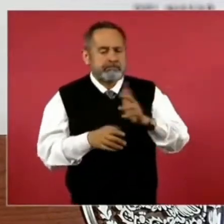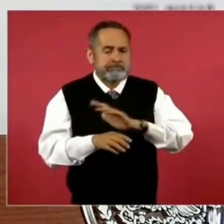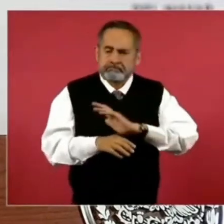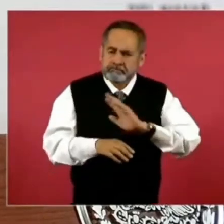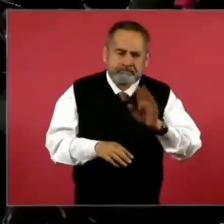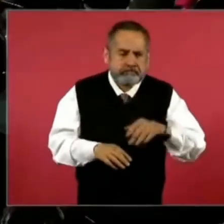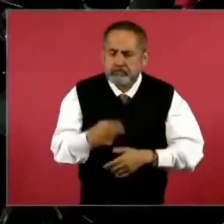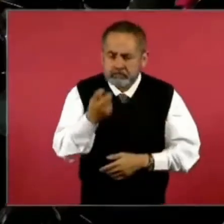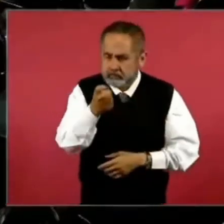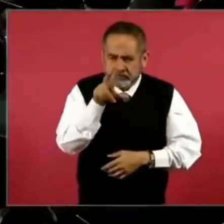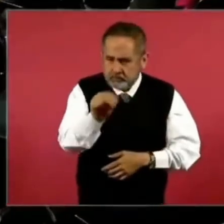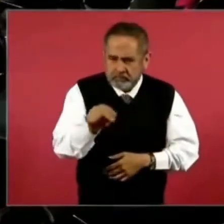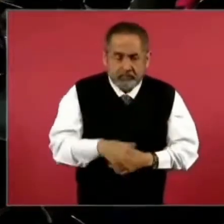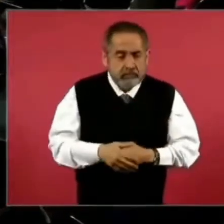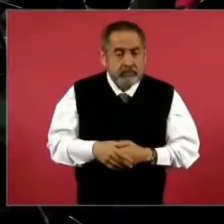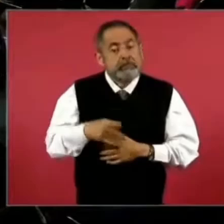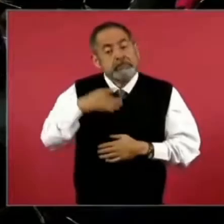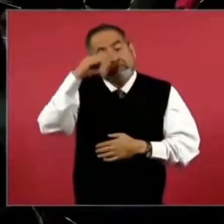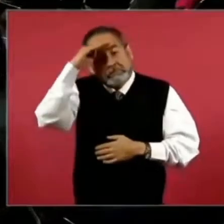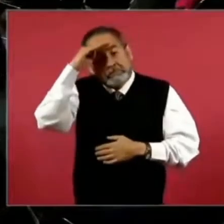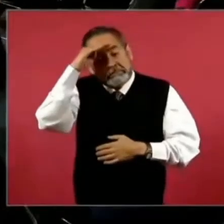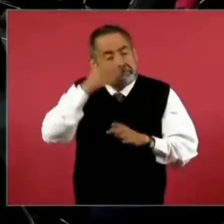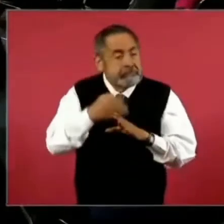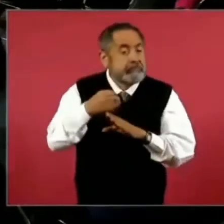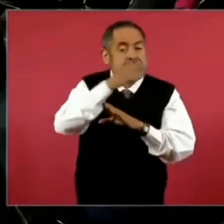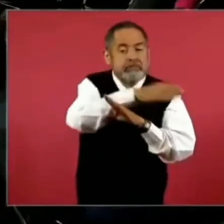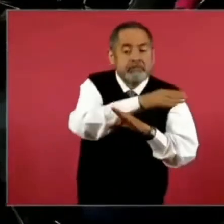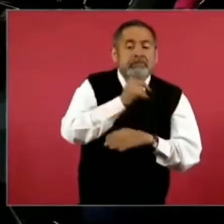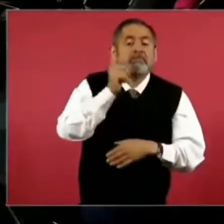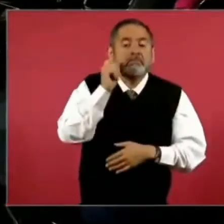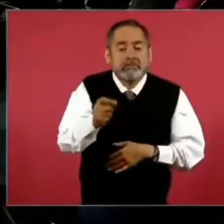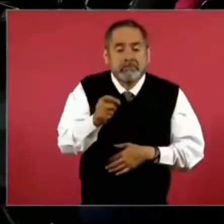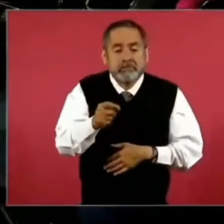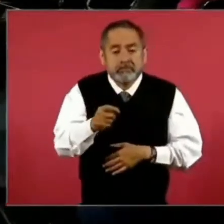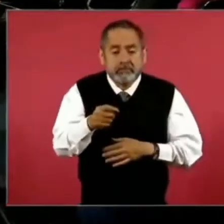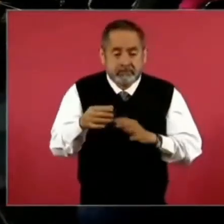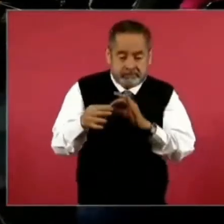y pensaban que la cooperación con México